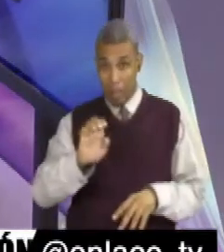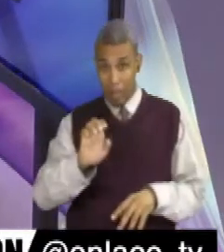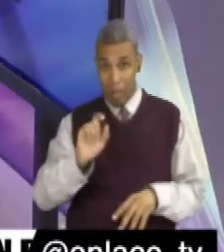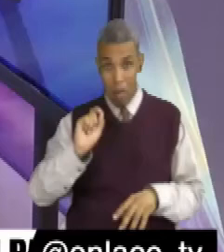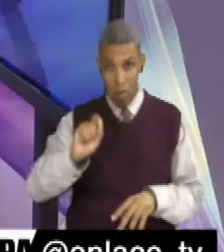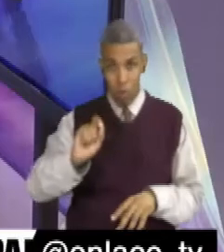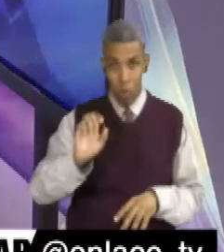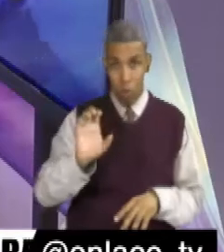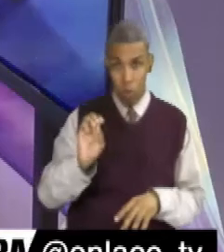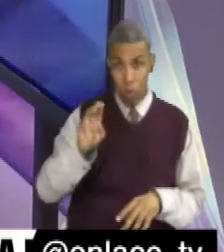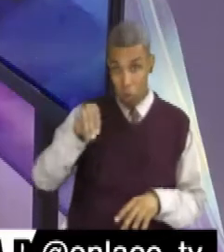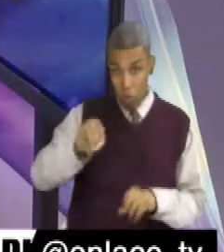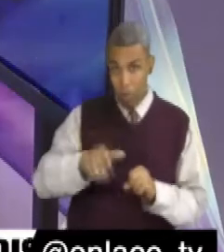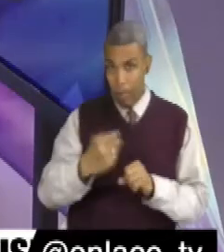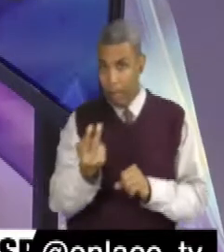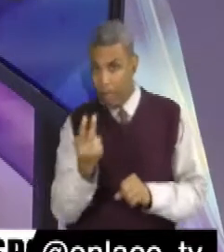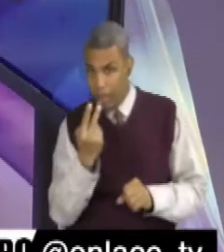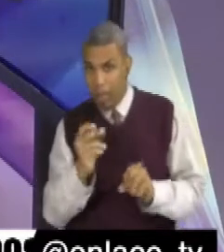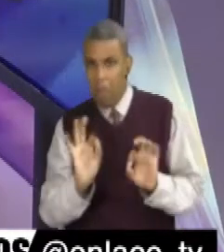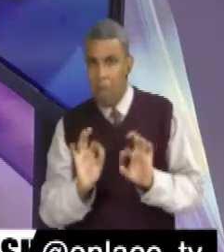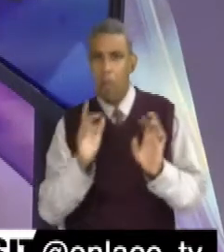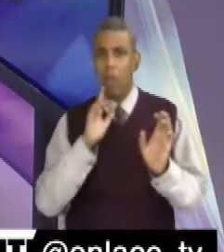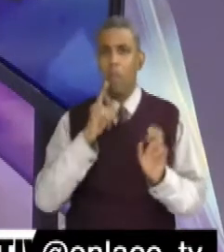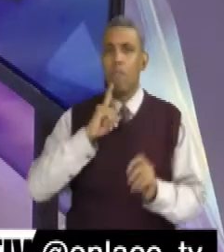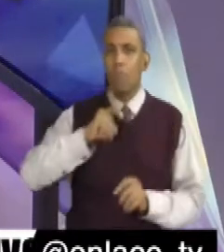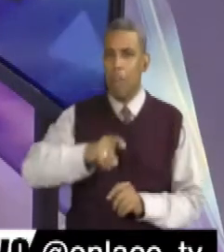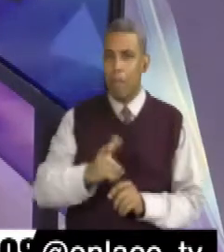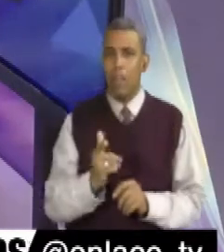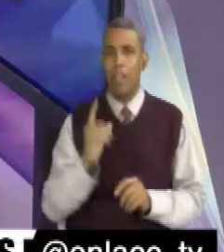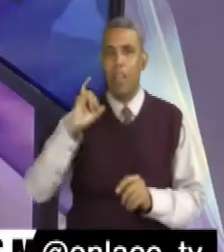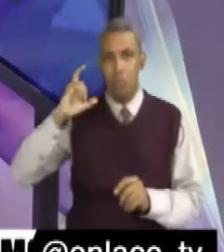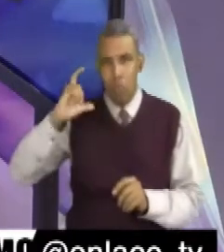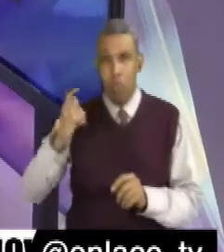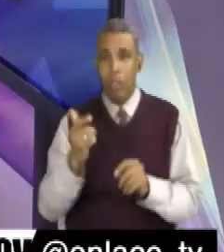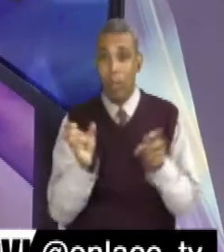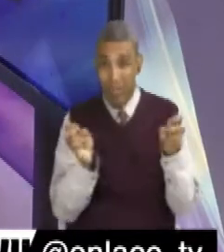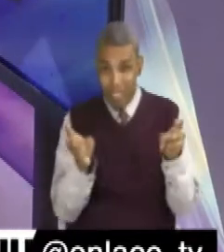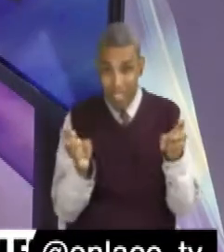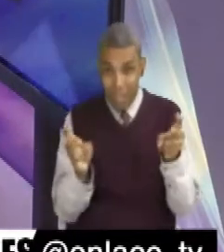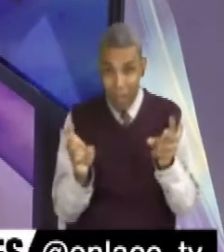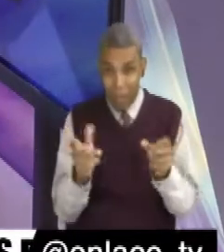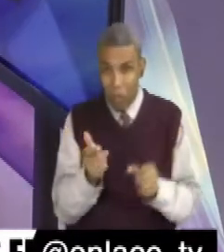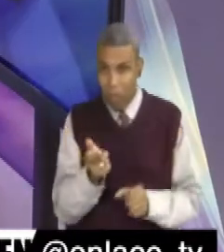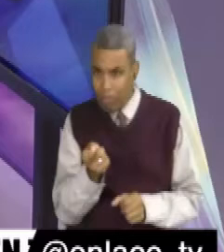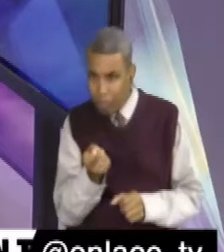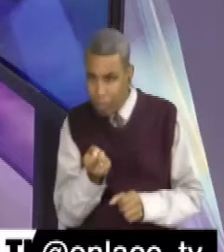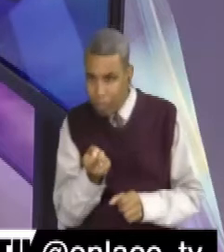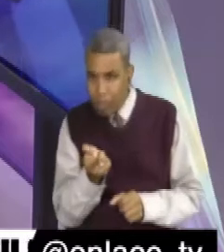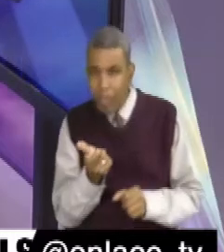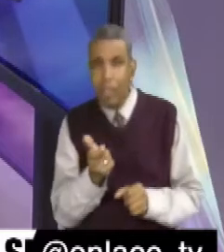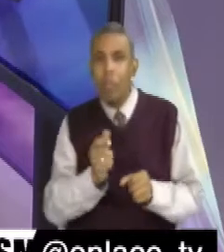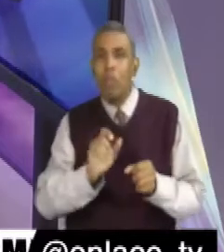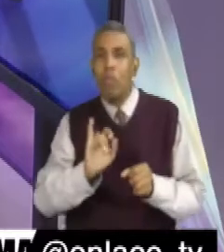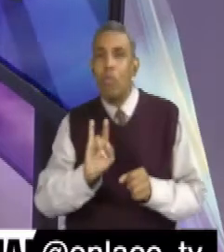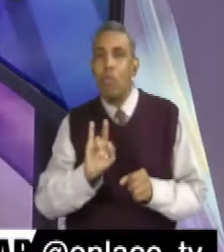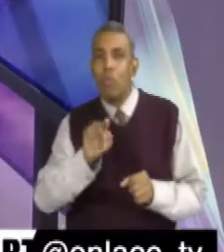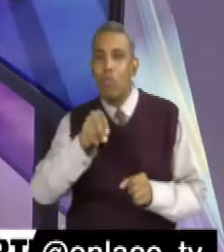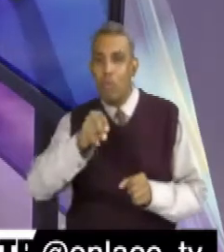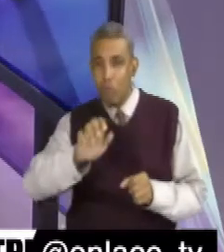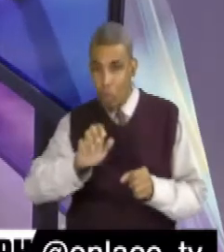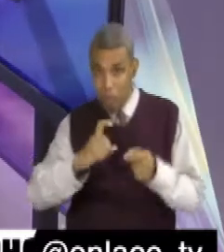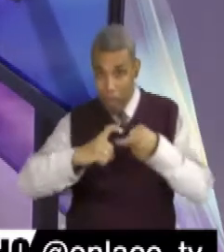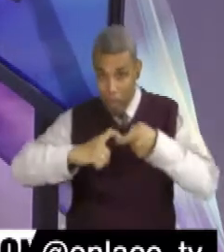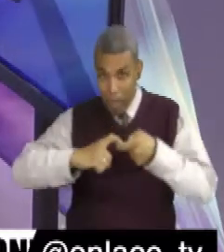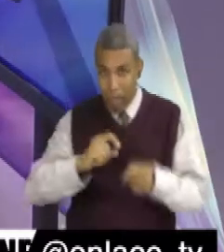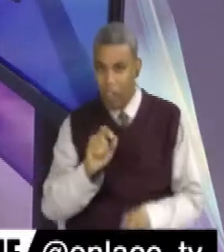www.enlacetelevisión.com y por supuesto a quienes se encuentran en Bucaramanga y Cúcuta y nos sintonizan a través de la plataforma digital del canal UNE en